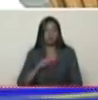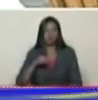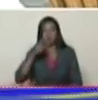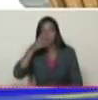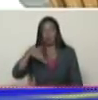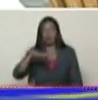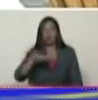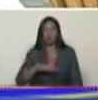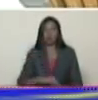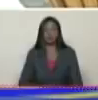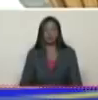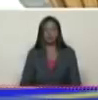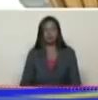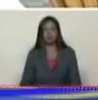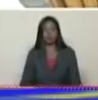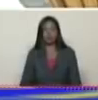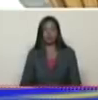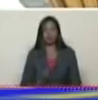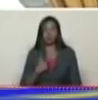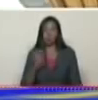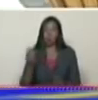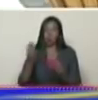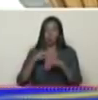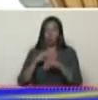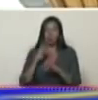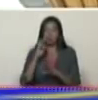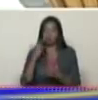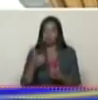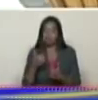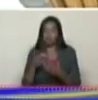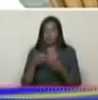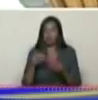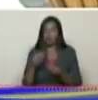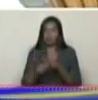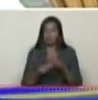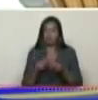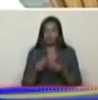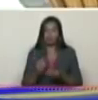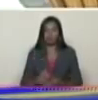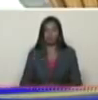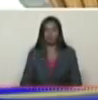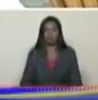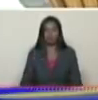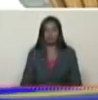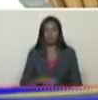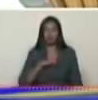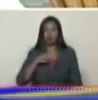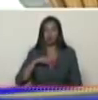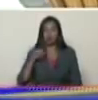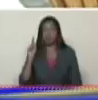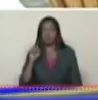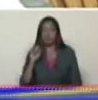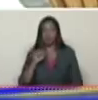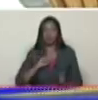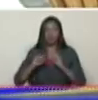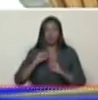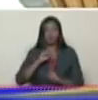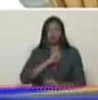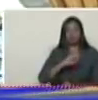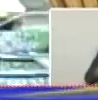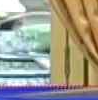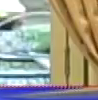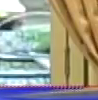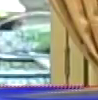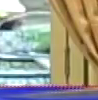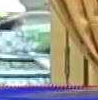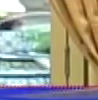pueblo. Estoy de acuerdo, muy bien todo lo que se va a hacer. Necesitamos que el movimiento Somos Venezuela se